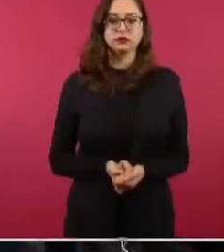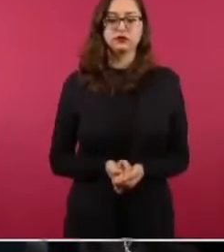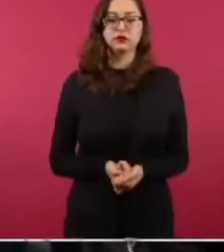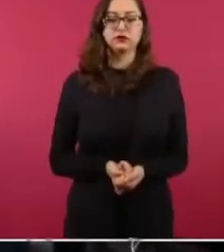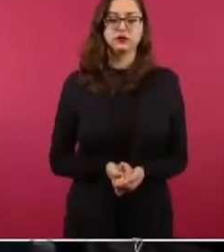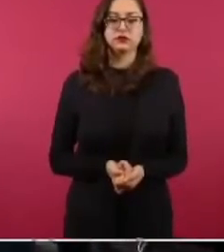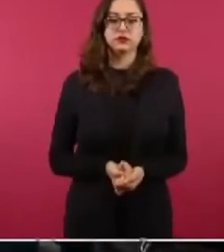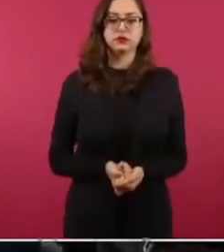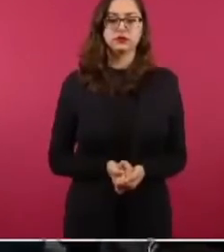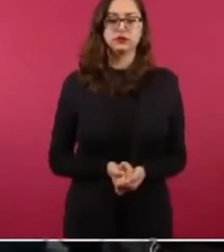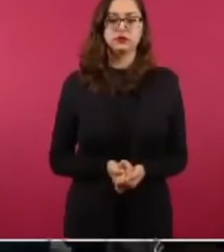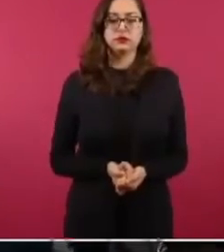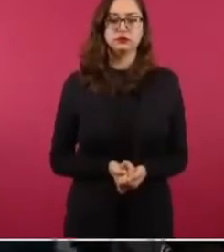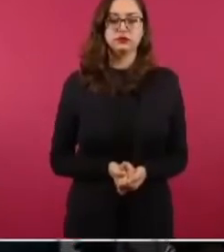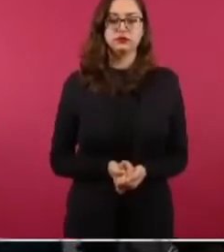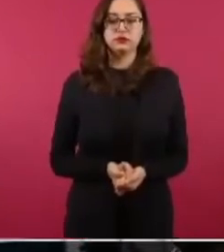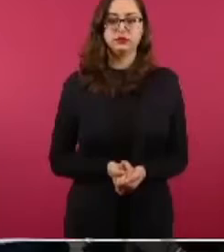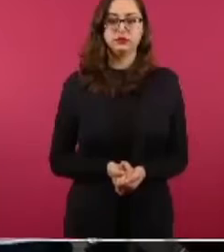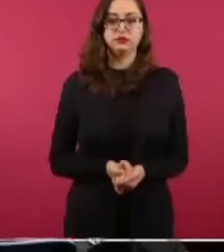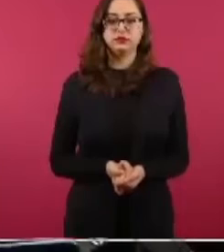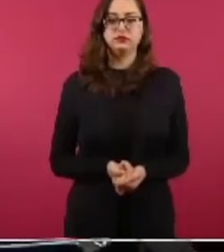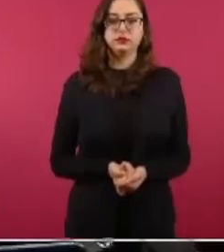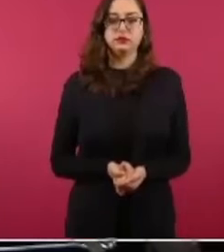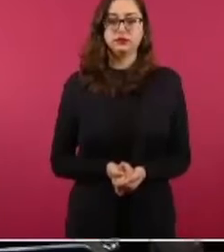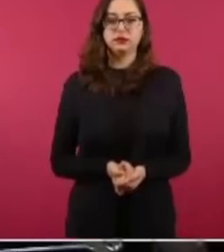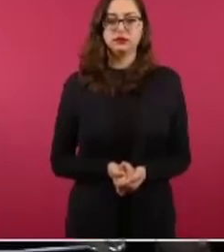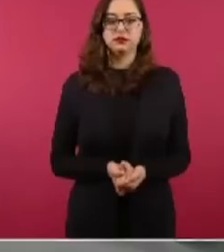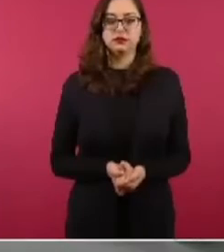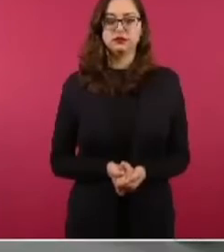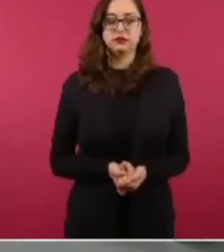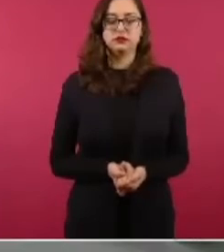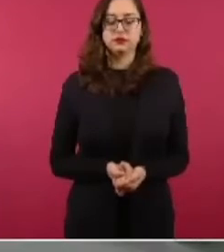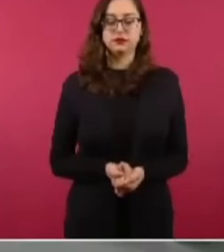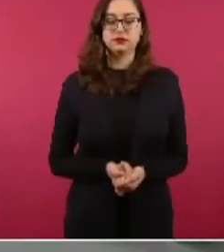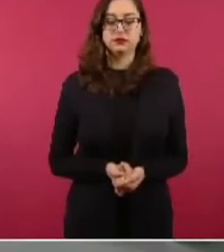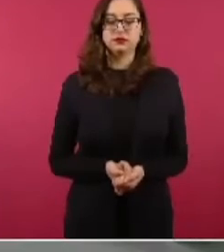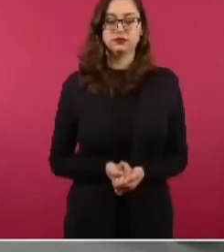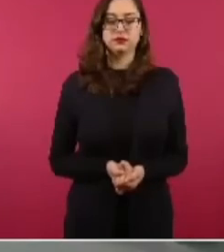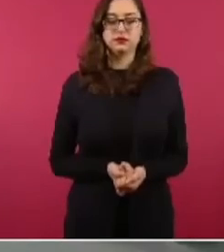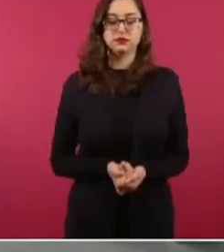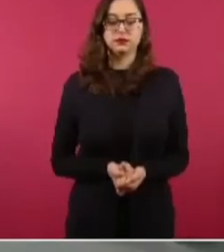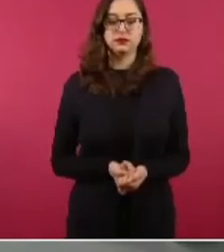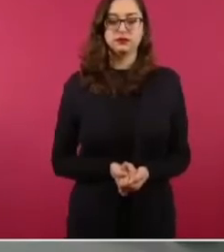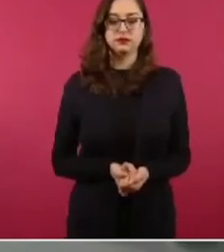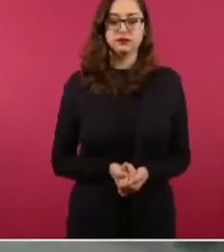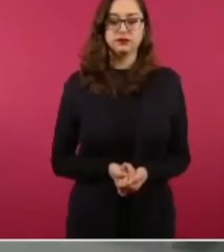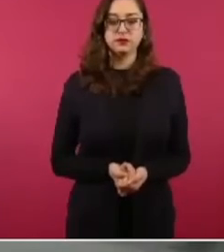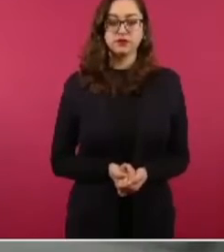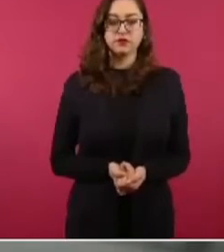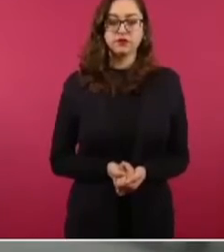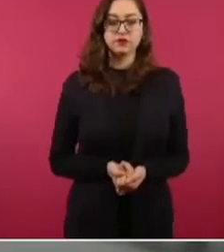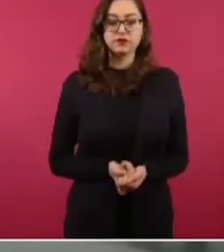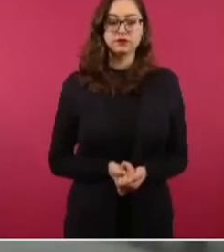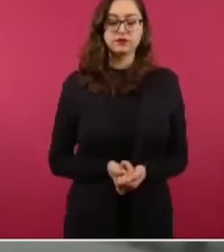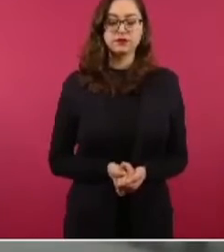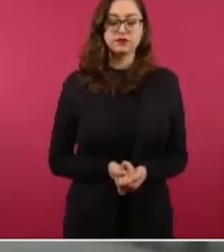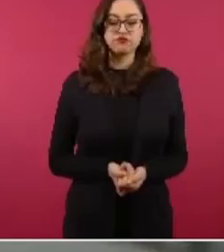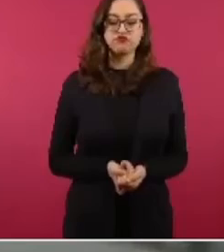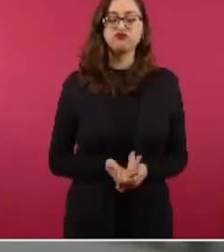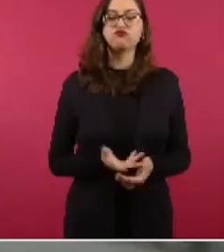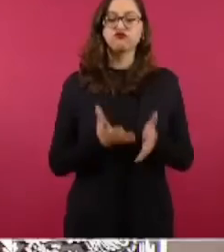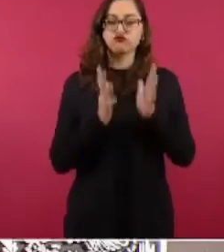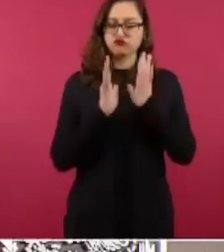en Chiapas. Nada más eso, sí, nada se más, me quedó eso pendiente. Sí, ya se está normalizando la